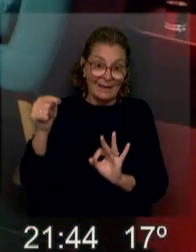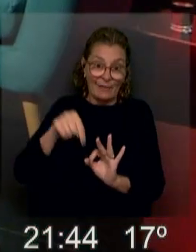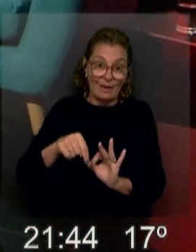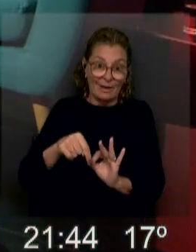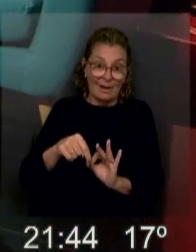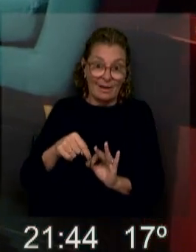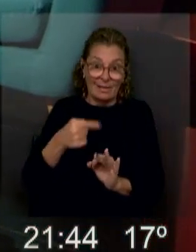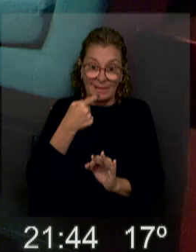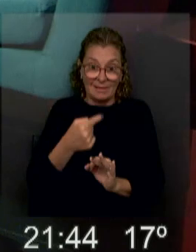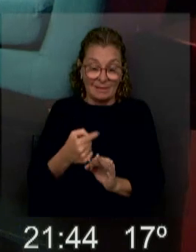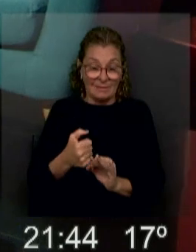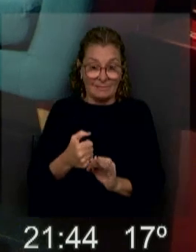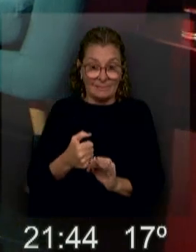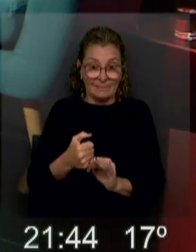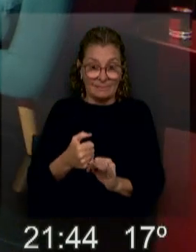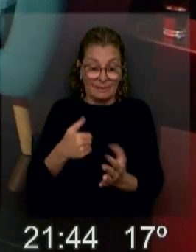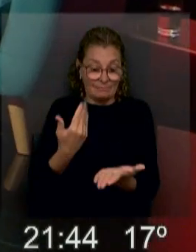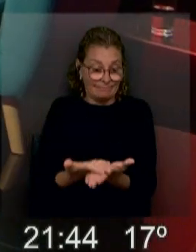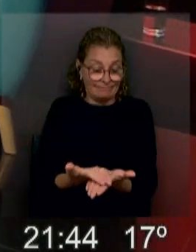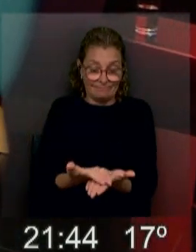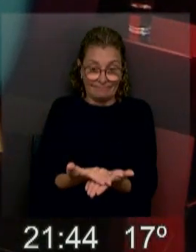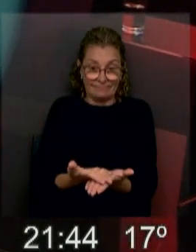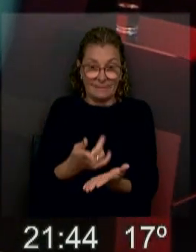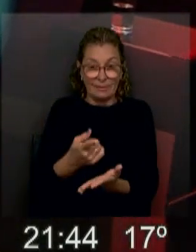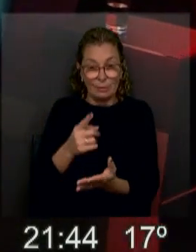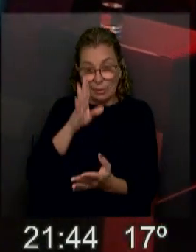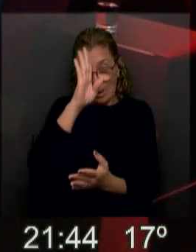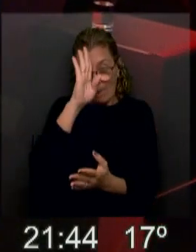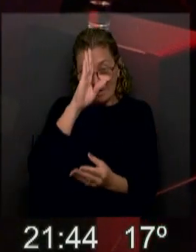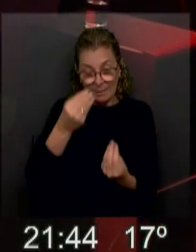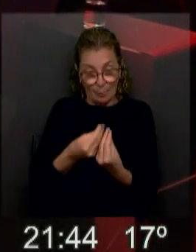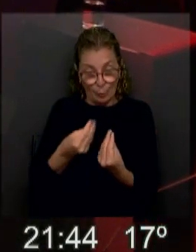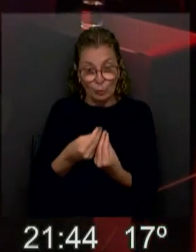a ponerte cosas sobre la mesa. Y eso nos hizo aprender un montón,